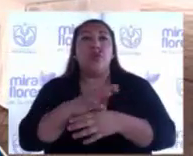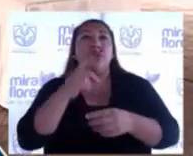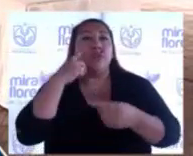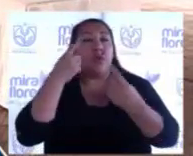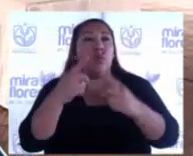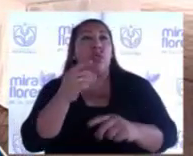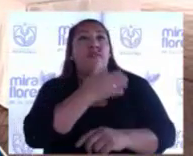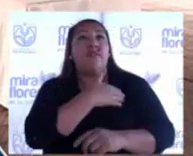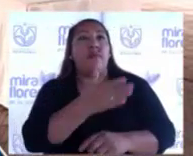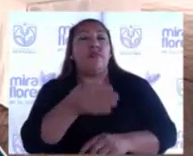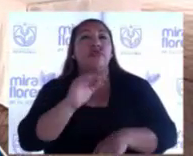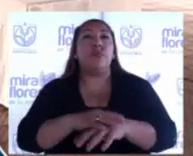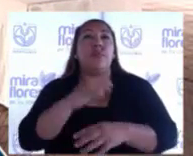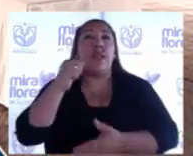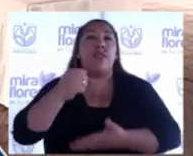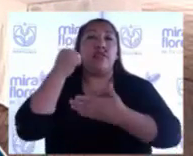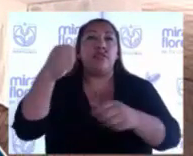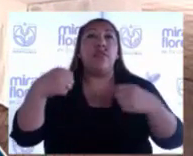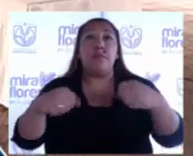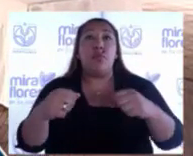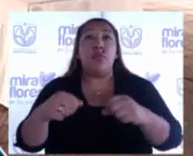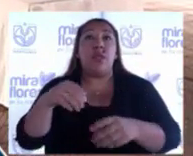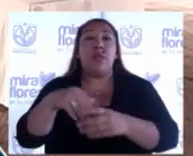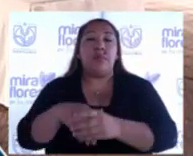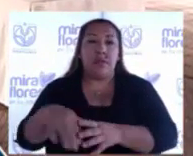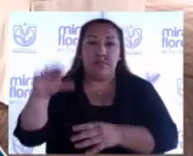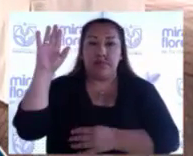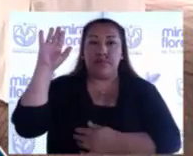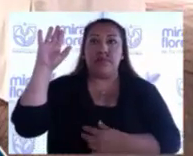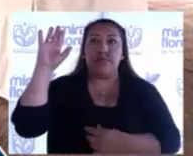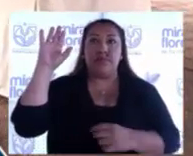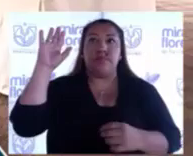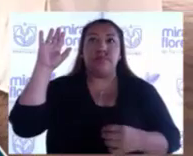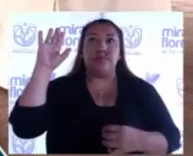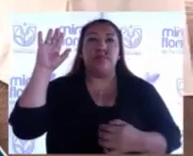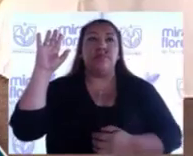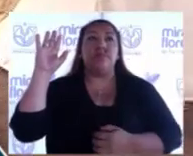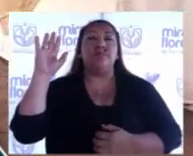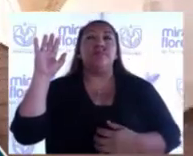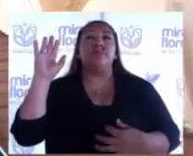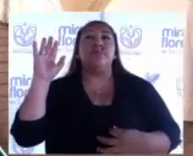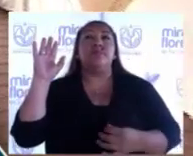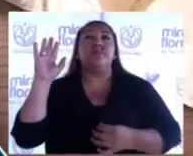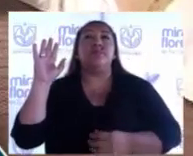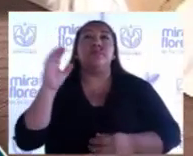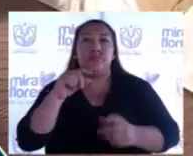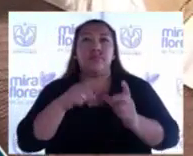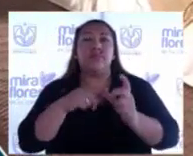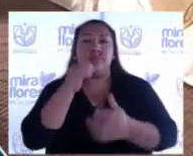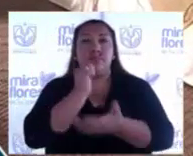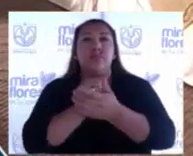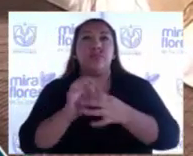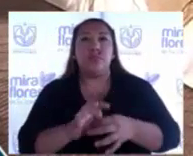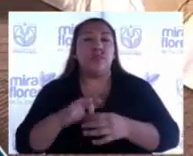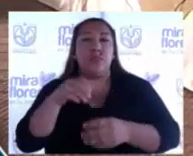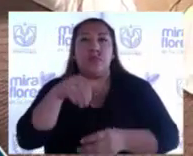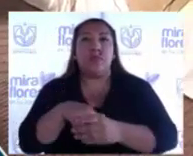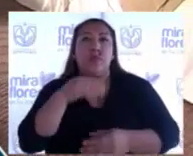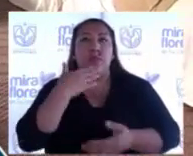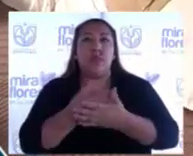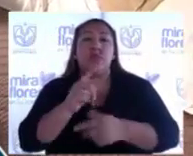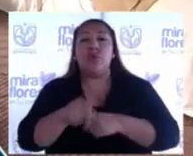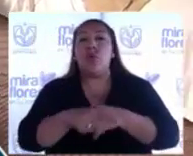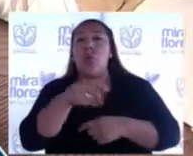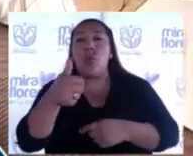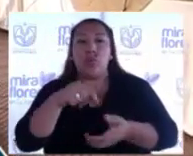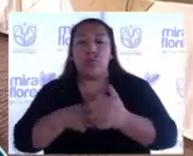que estén a favor de proceder con esta donación, síganse expresando en señal de conformidad. Se aprueba por unanimidad de votos. Muchas gracias. Vamos